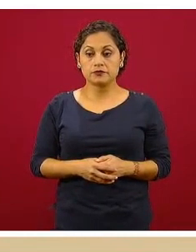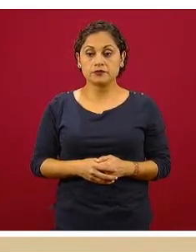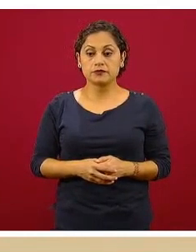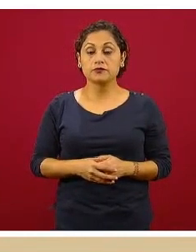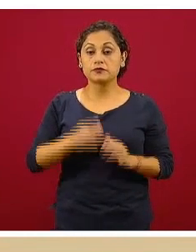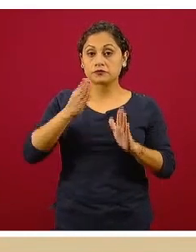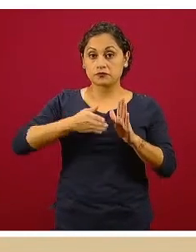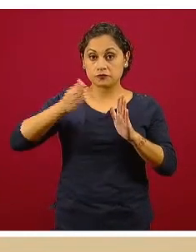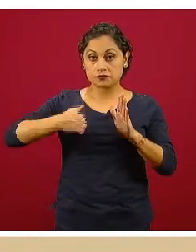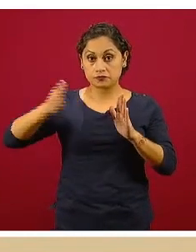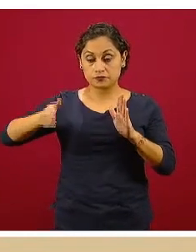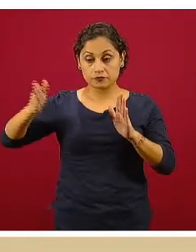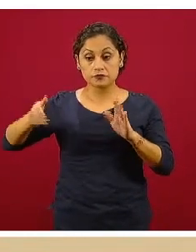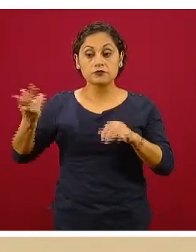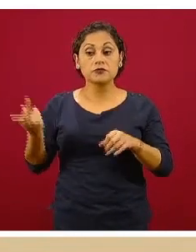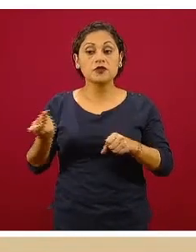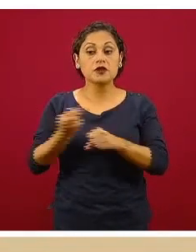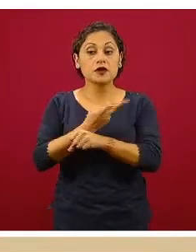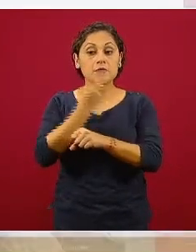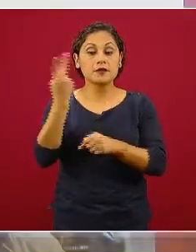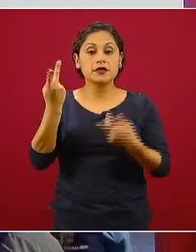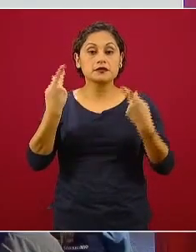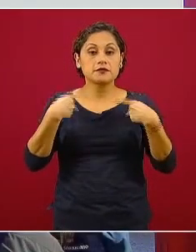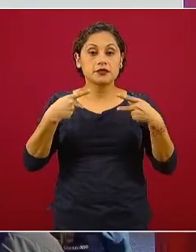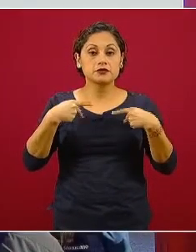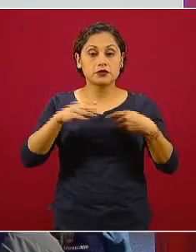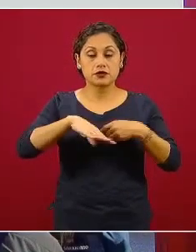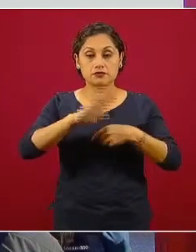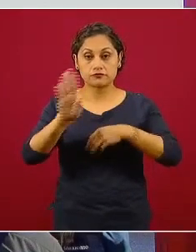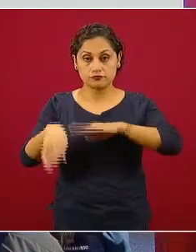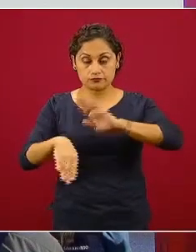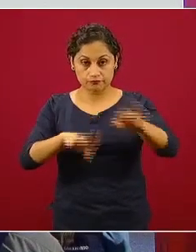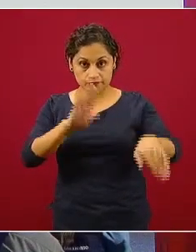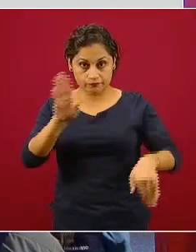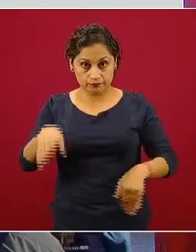eventos ocurridos, en este caso defunciones.